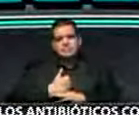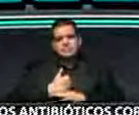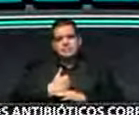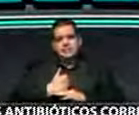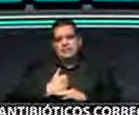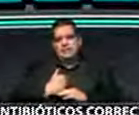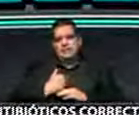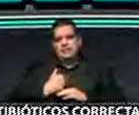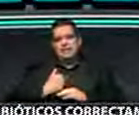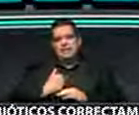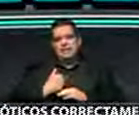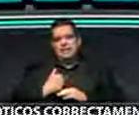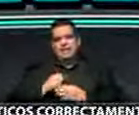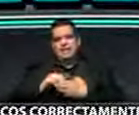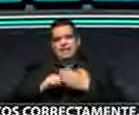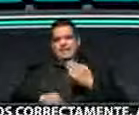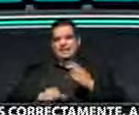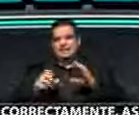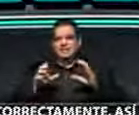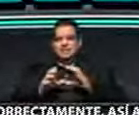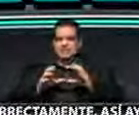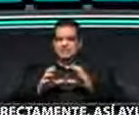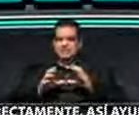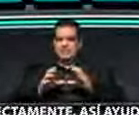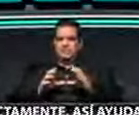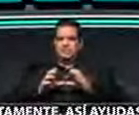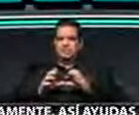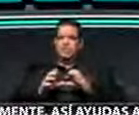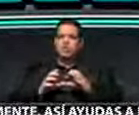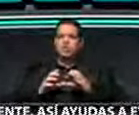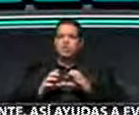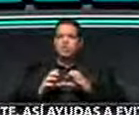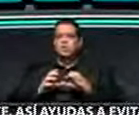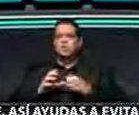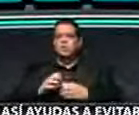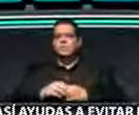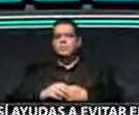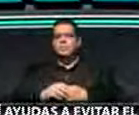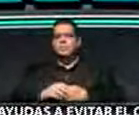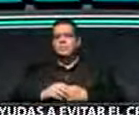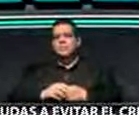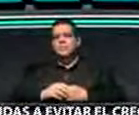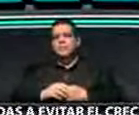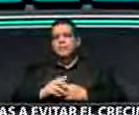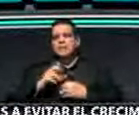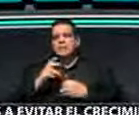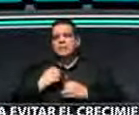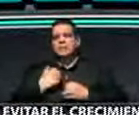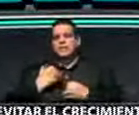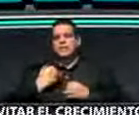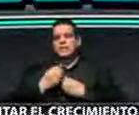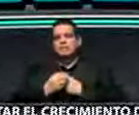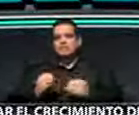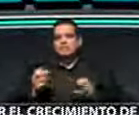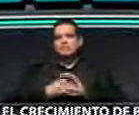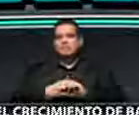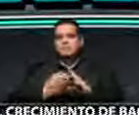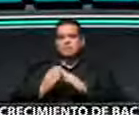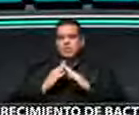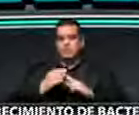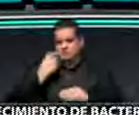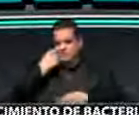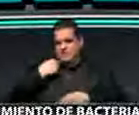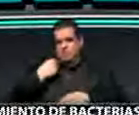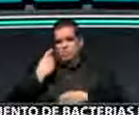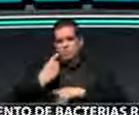excluidos de los certificados de antecedentes penales son parte de las propuestas que nacen de la oficina de participación ciudadana que el pasado mes